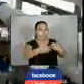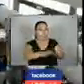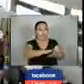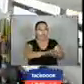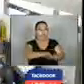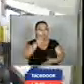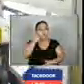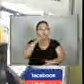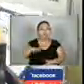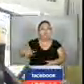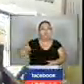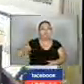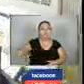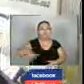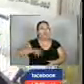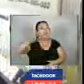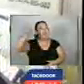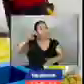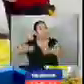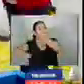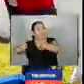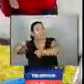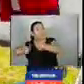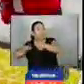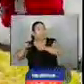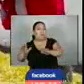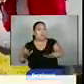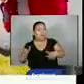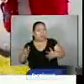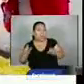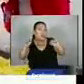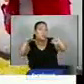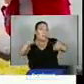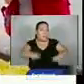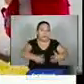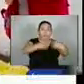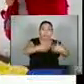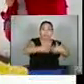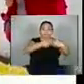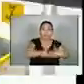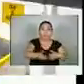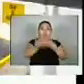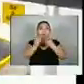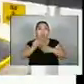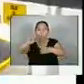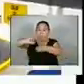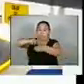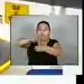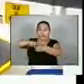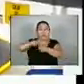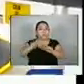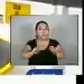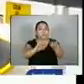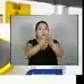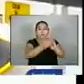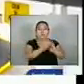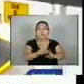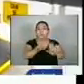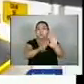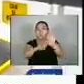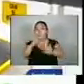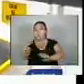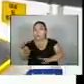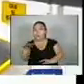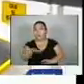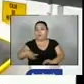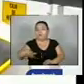isla Madresal de Puerto El Triunfo, Usulután, que pretende convertirla en agua potable y así beneficiar a unas 600 personas que